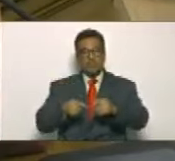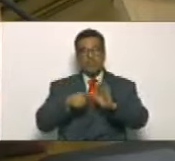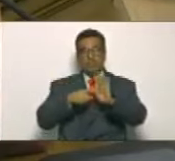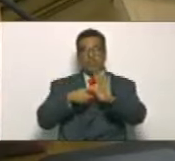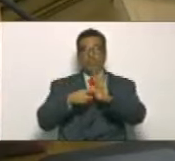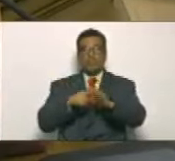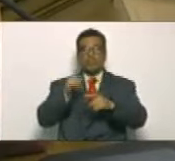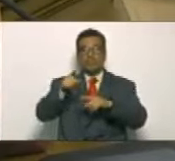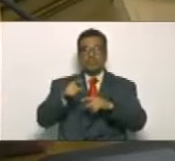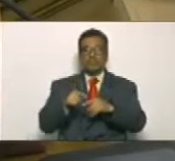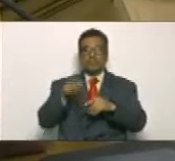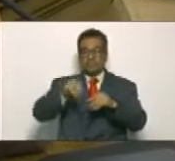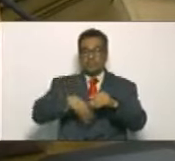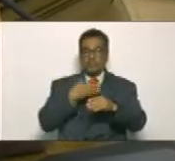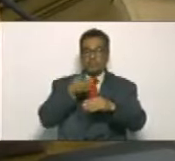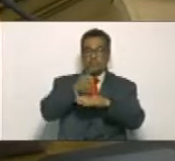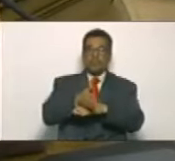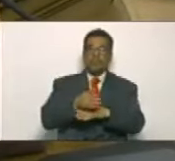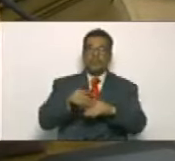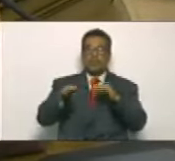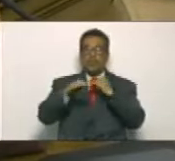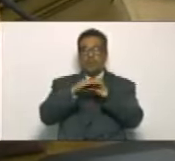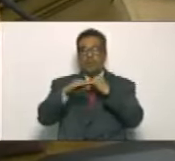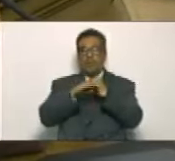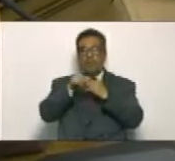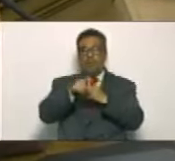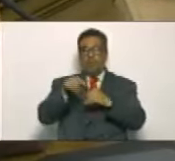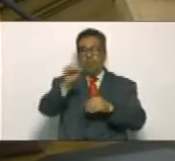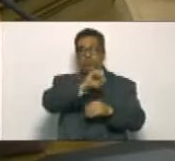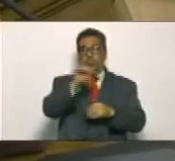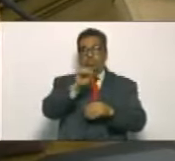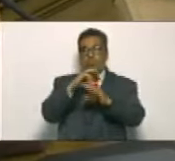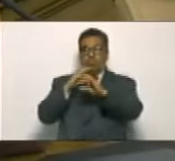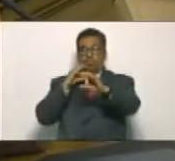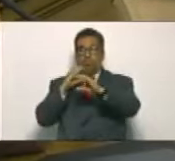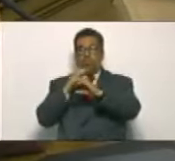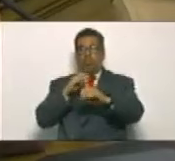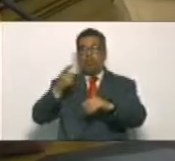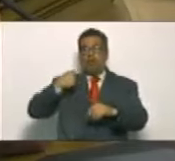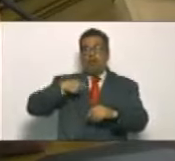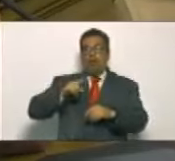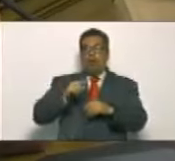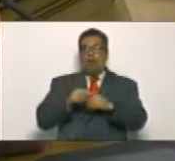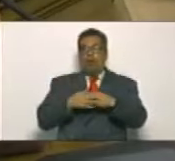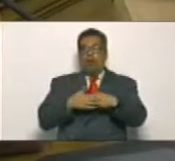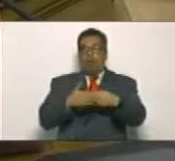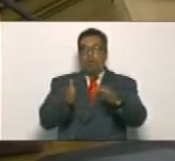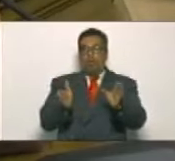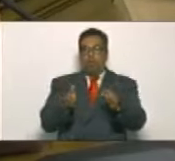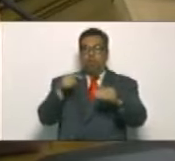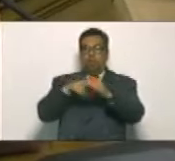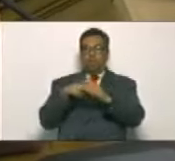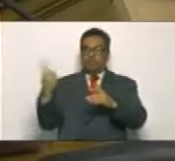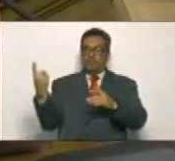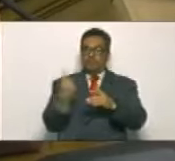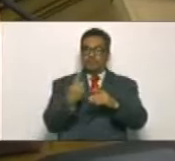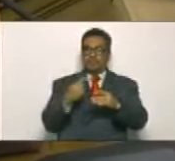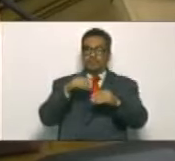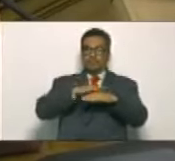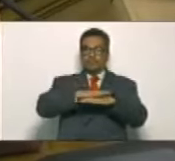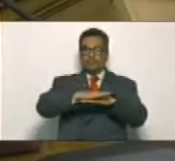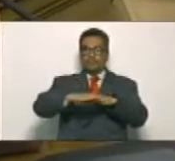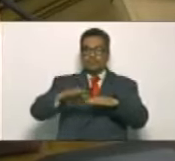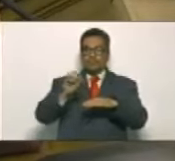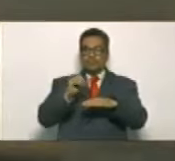el símbolo de accesibilidad. Igualmente, las unidades de transporte público deben habilitar entradas directas a nivel del piso,